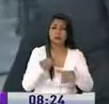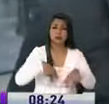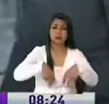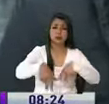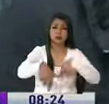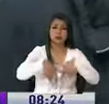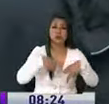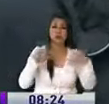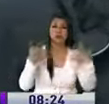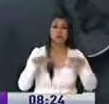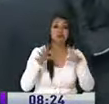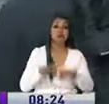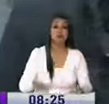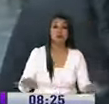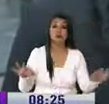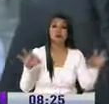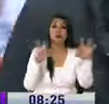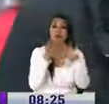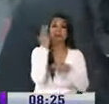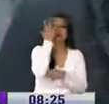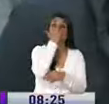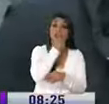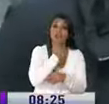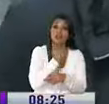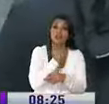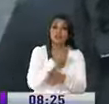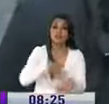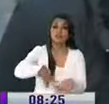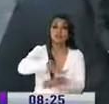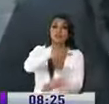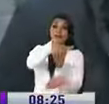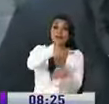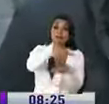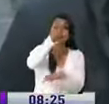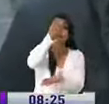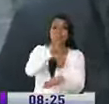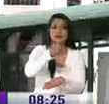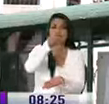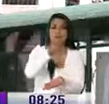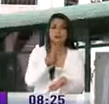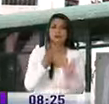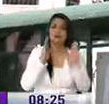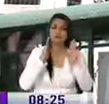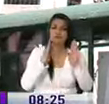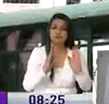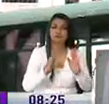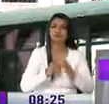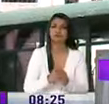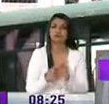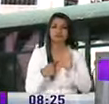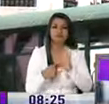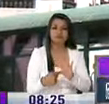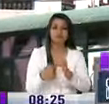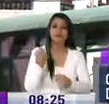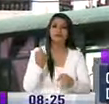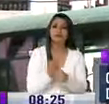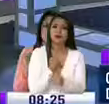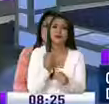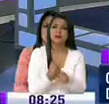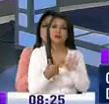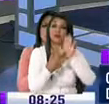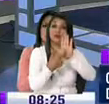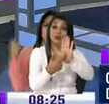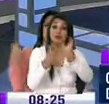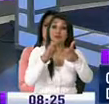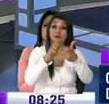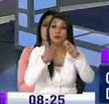que es un núcleo de la ciudad, es un hipercentro que merece la atención ciudadana. Esto evidencia cómo el trabajo diario de presentar los